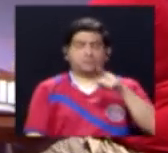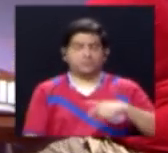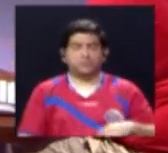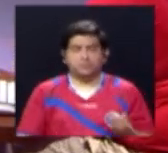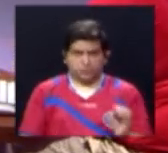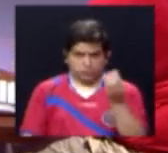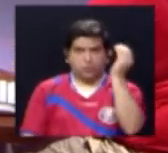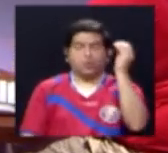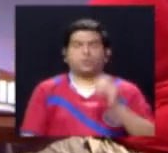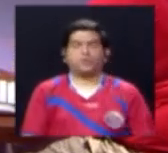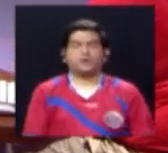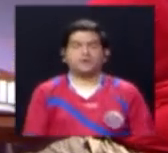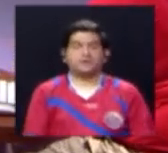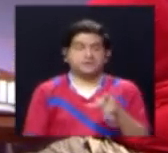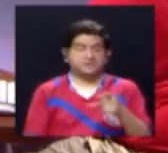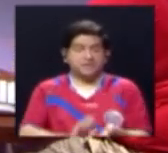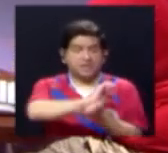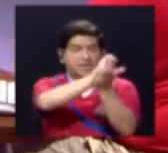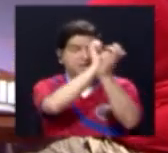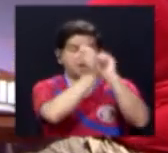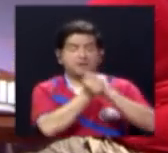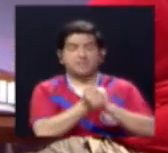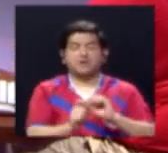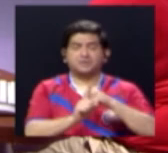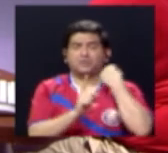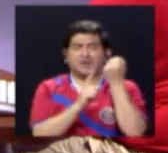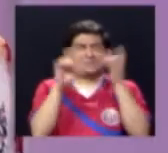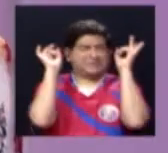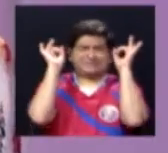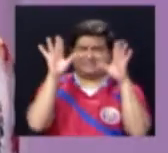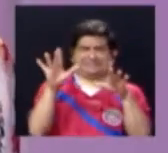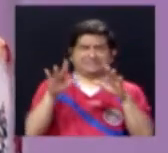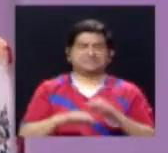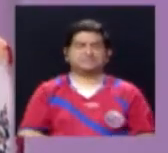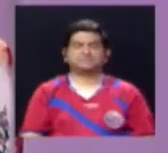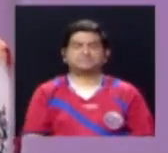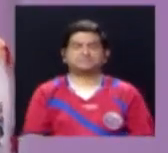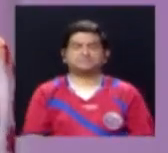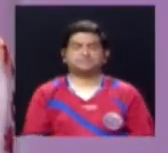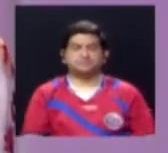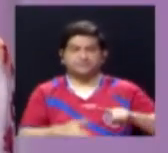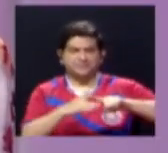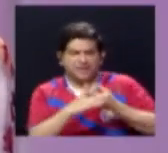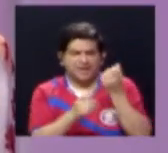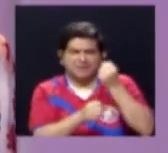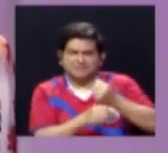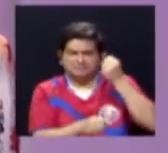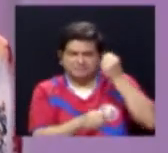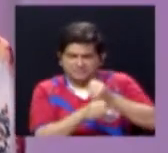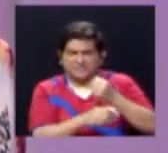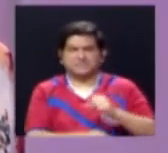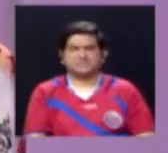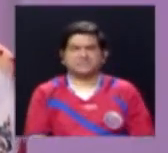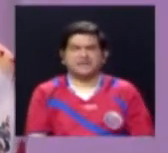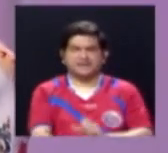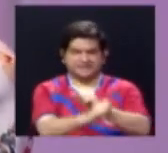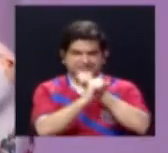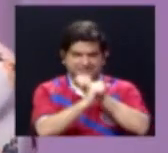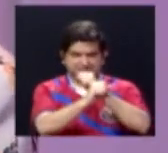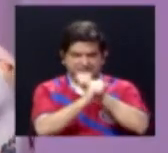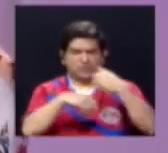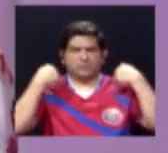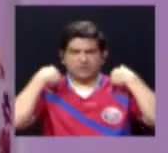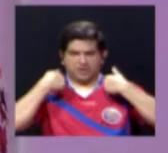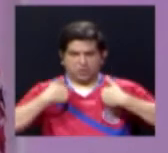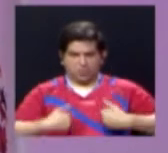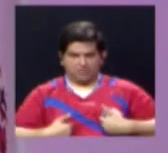muchachos y que se estaba convirtiendo en un drama y entonces lo que empezamos a trabajar es que la seguridad humana